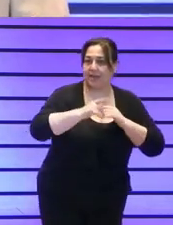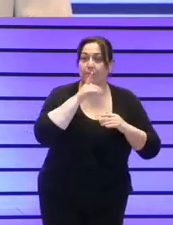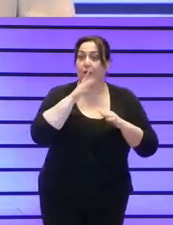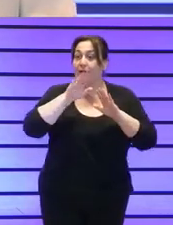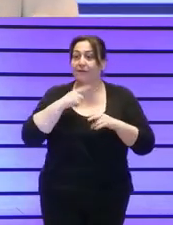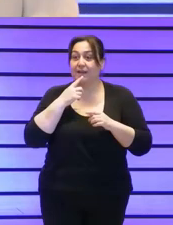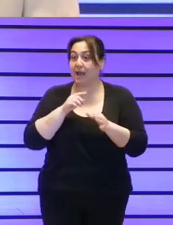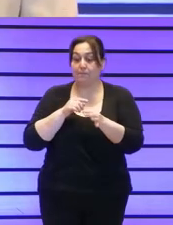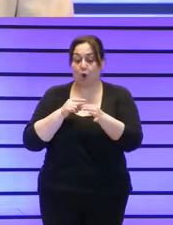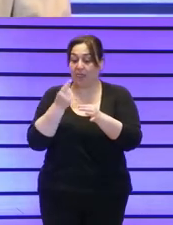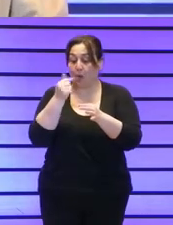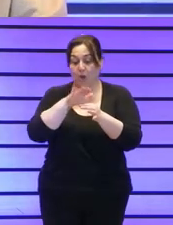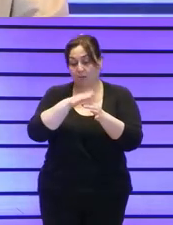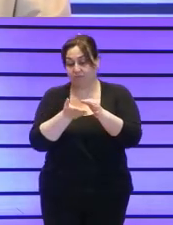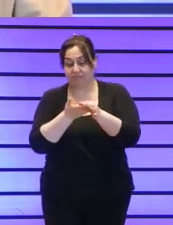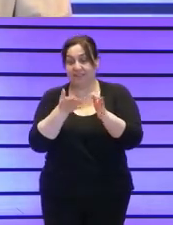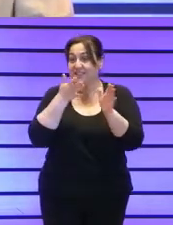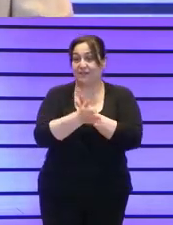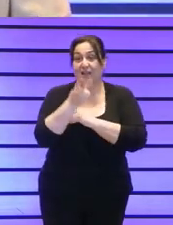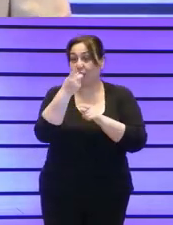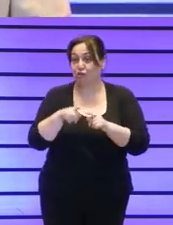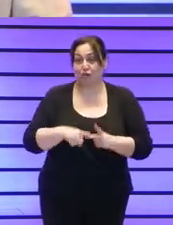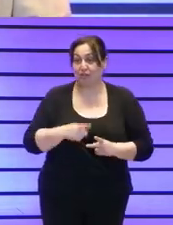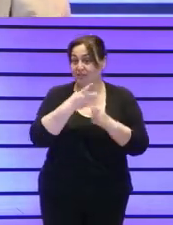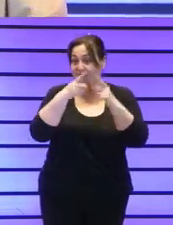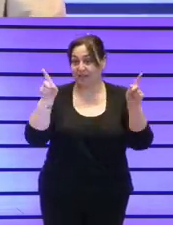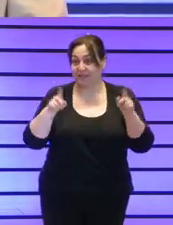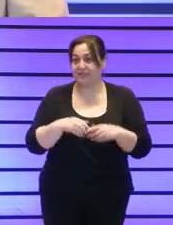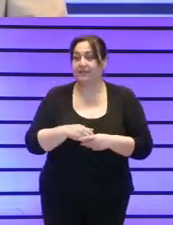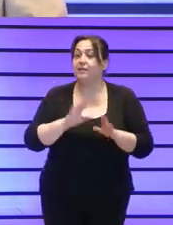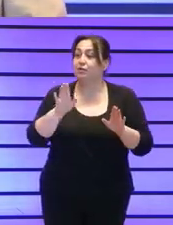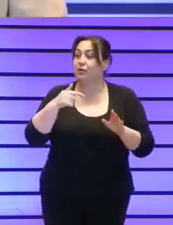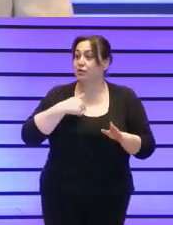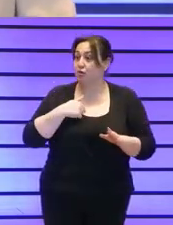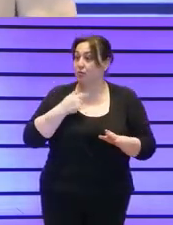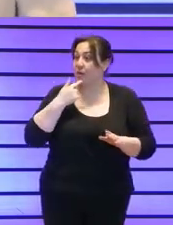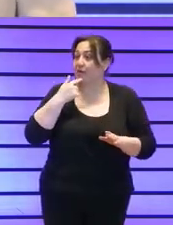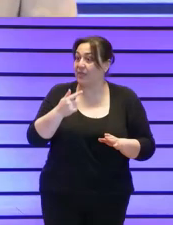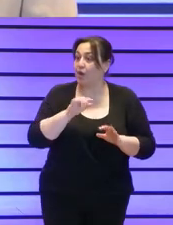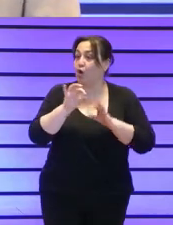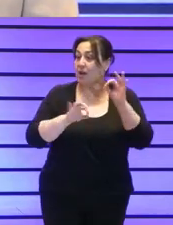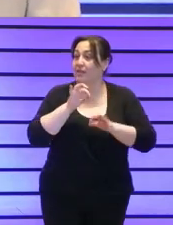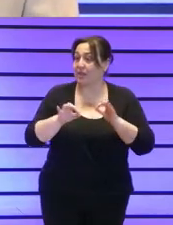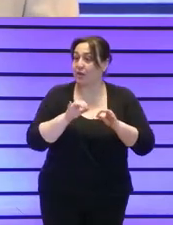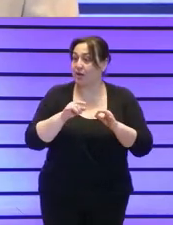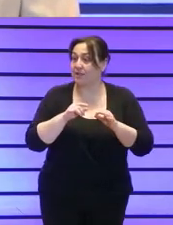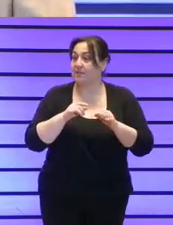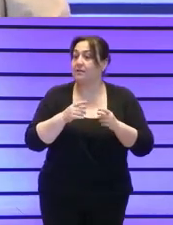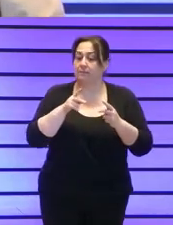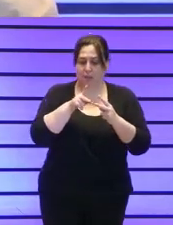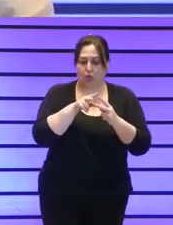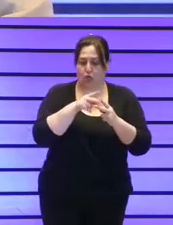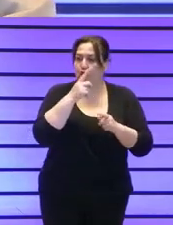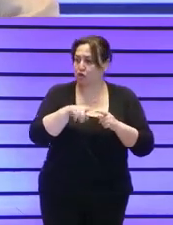misma moneda, ¿no? Y yo, desde luego, con la debida cita, voy a citar organizaciones que se sostienen y sostienen,